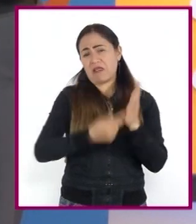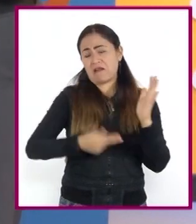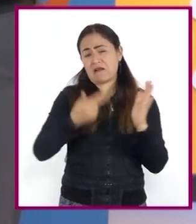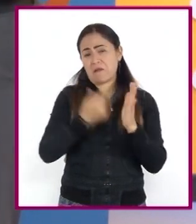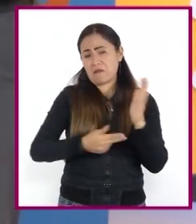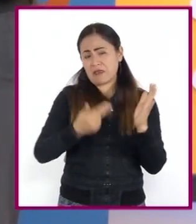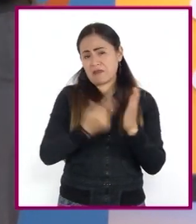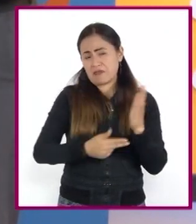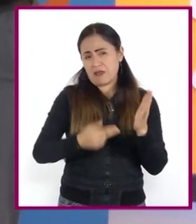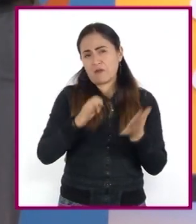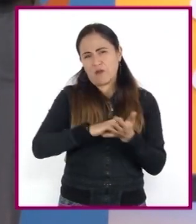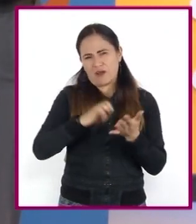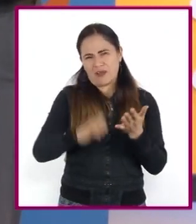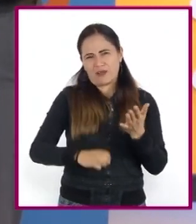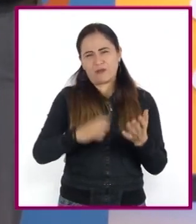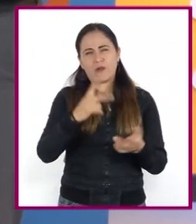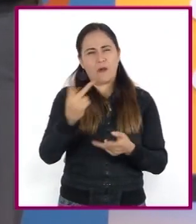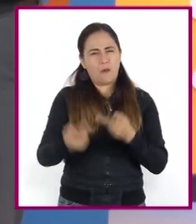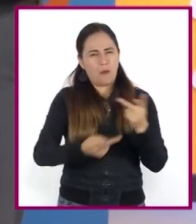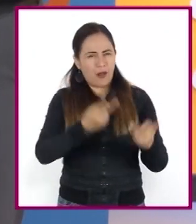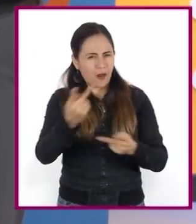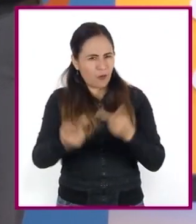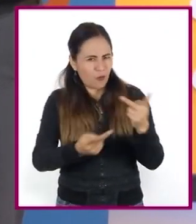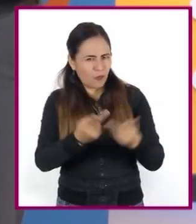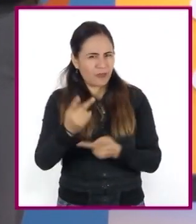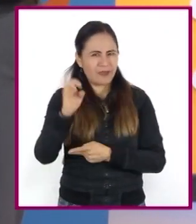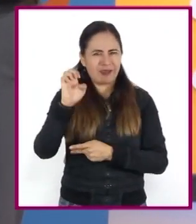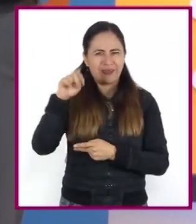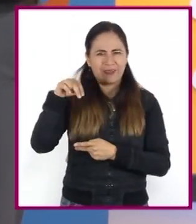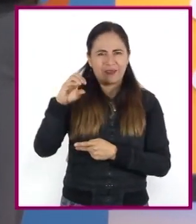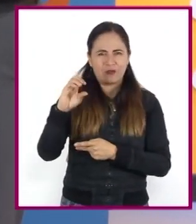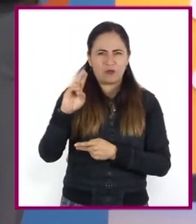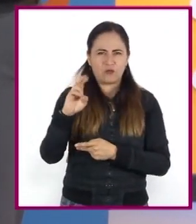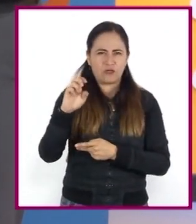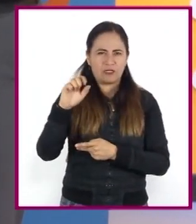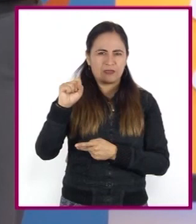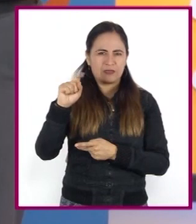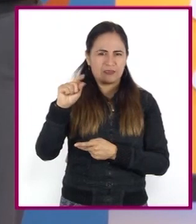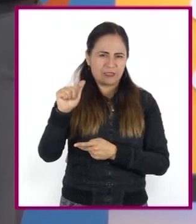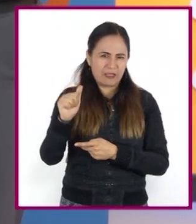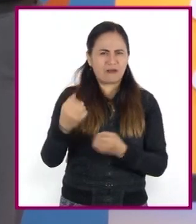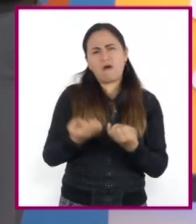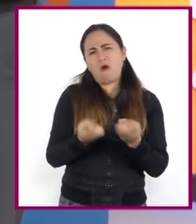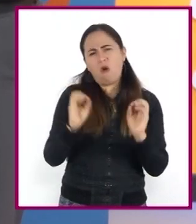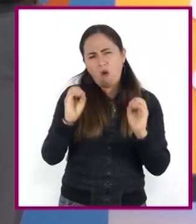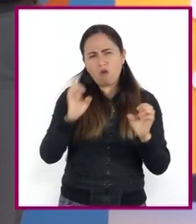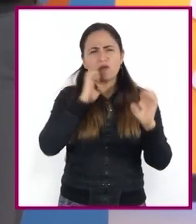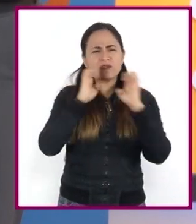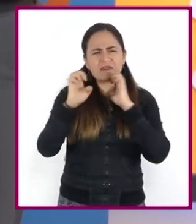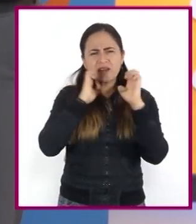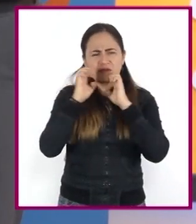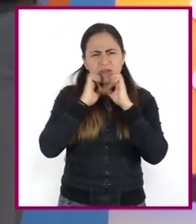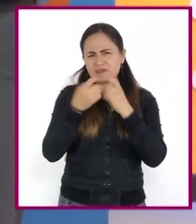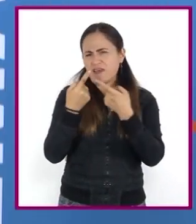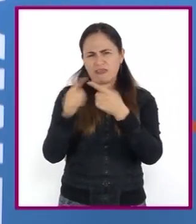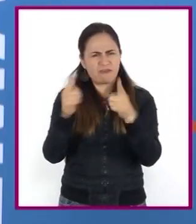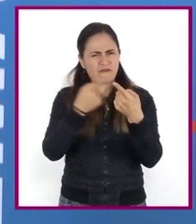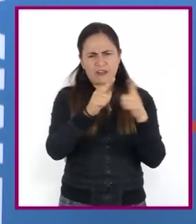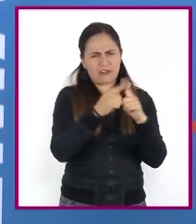en este caso la encuesta, aunque también se puede realizar una entrevista u otras formas de recolección de